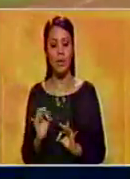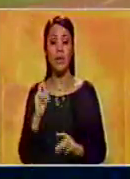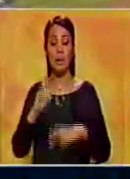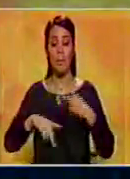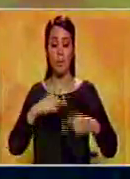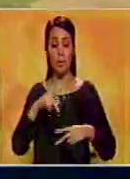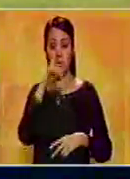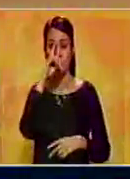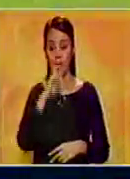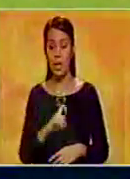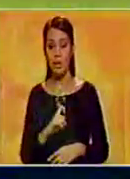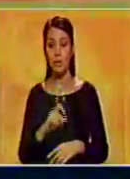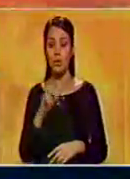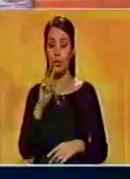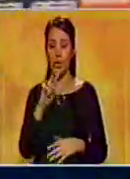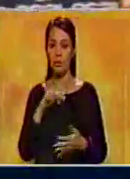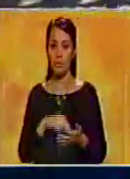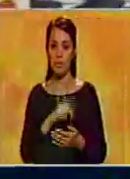de la temporada